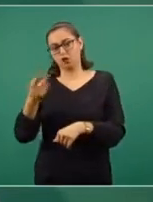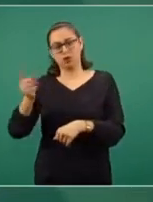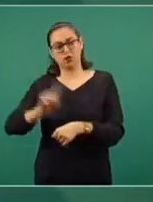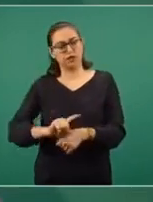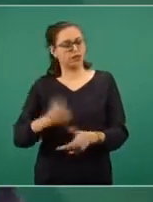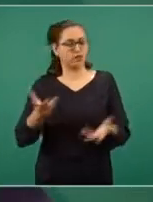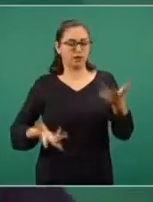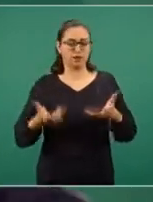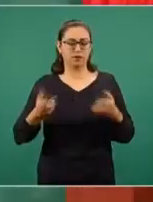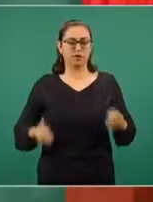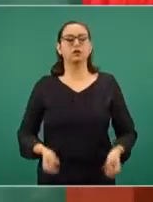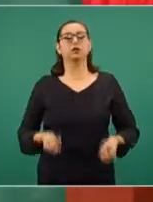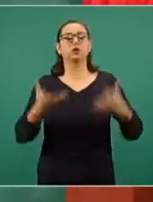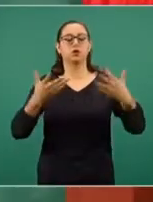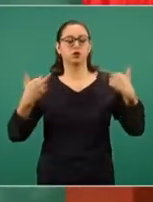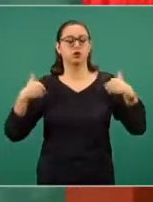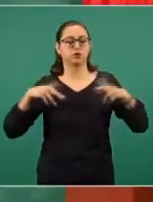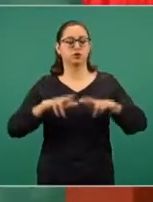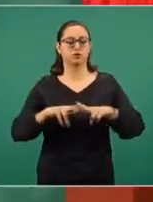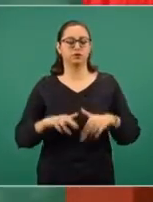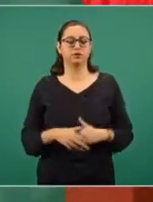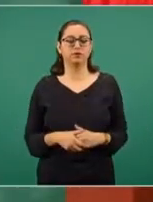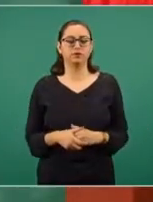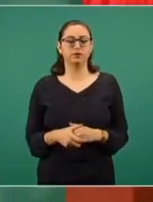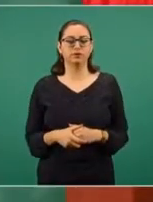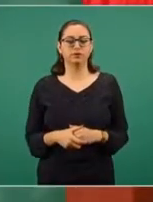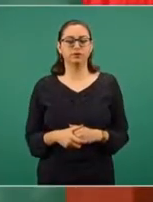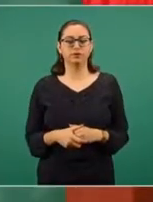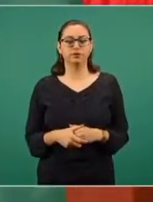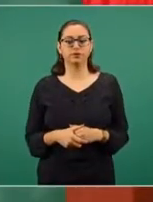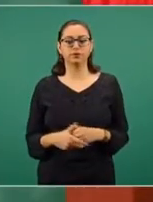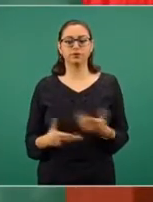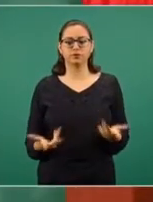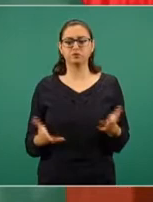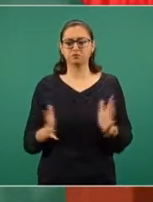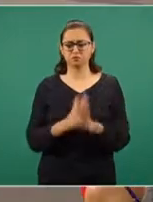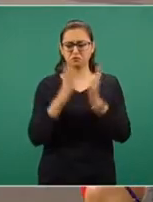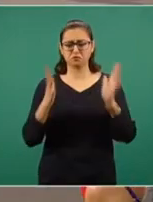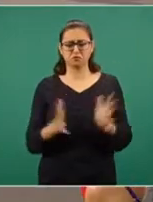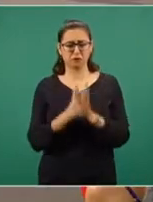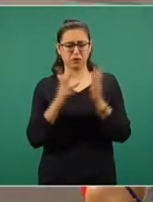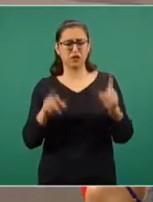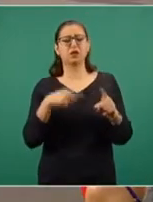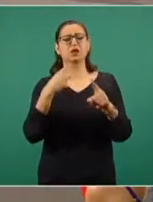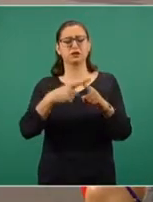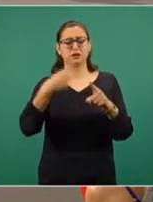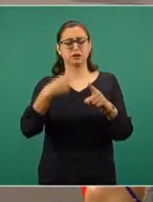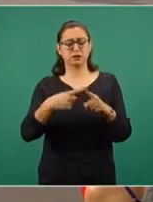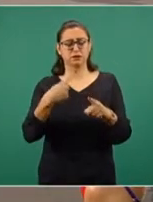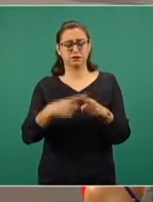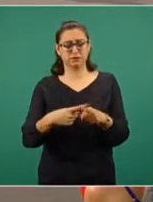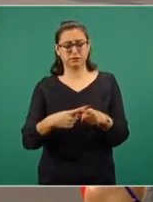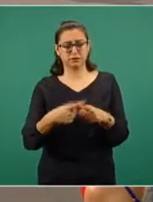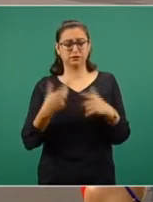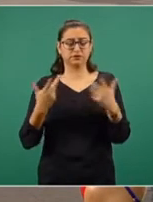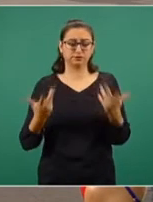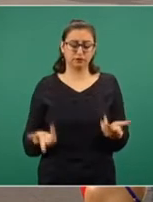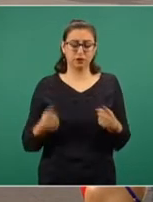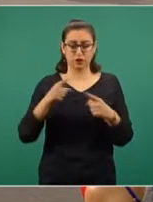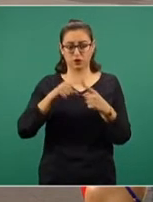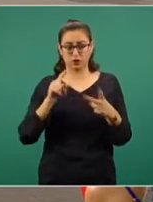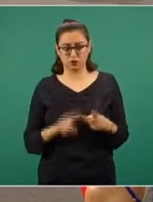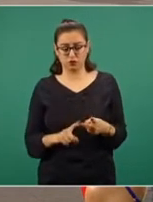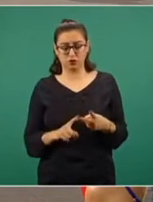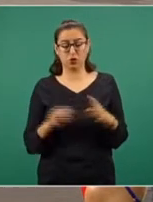dependiendo del número de docentes y de personal. ¿Quiénes van a participar en estos centros de vacunación? Pues van a ser 2 tipos de centros